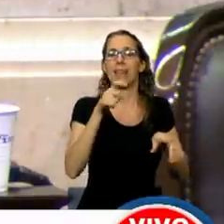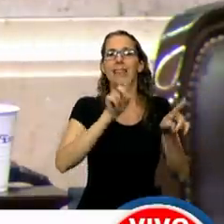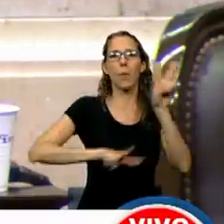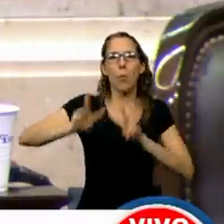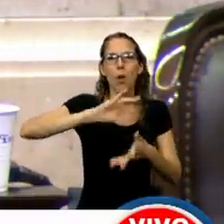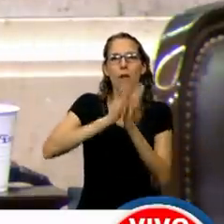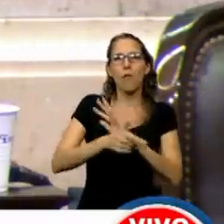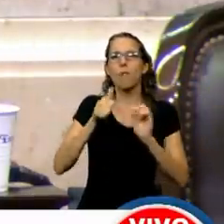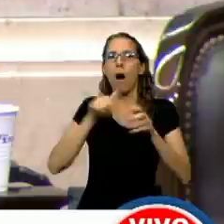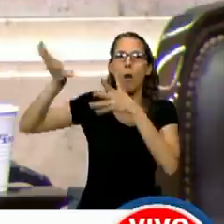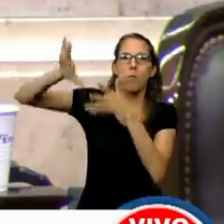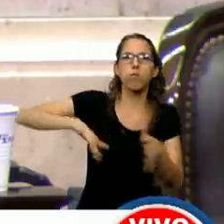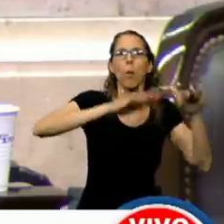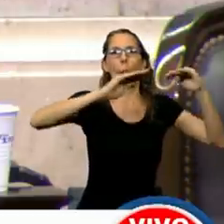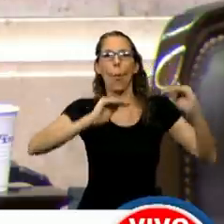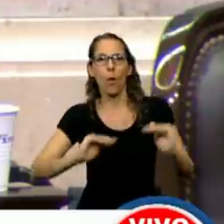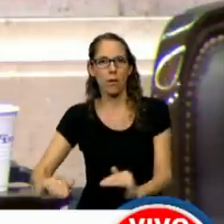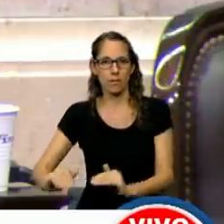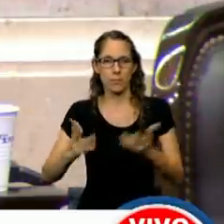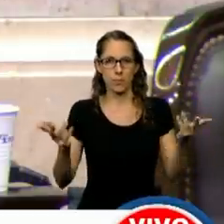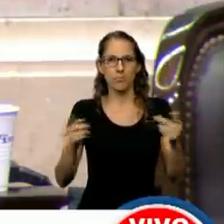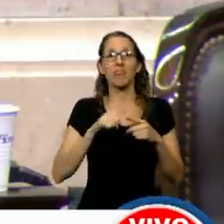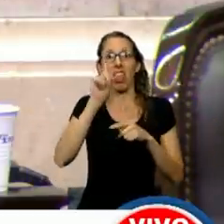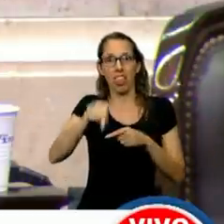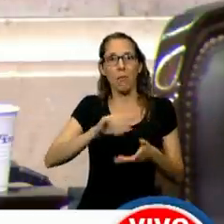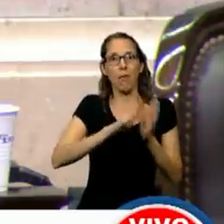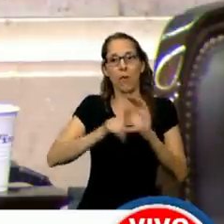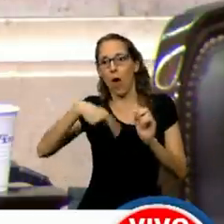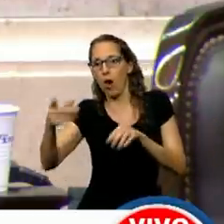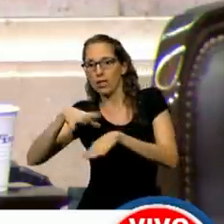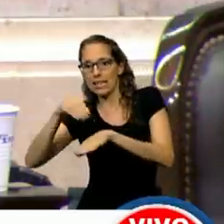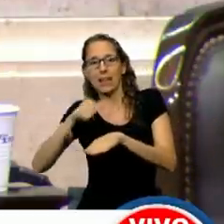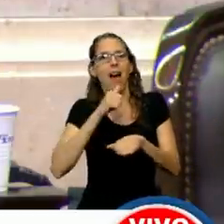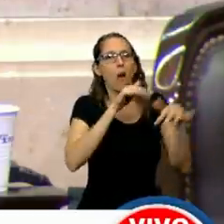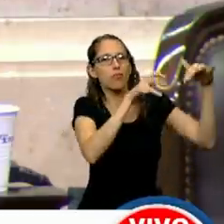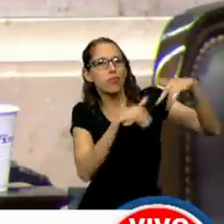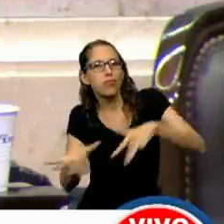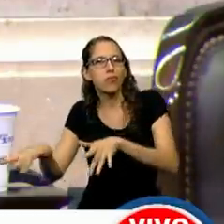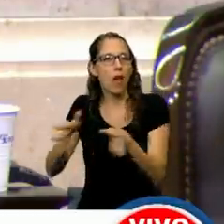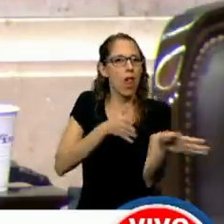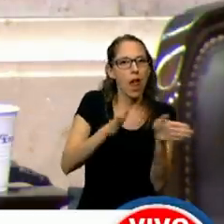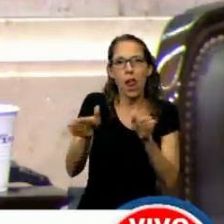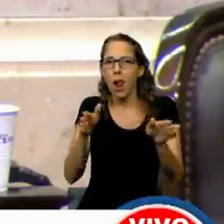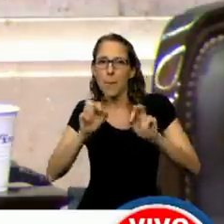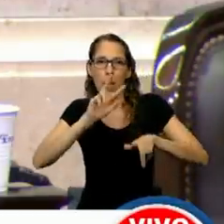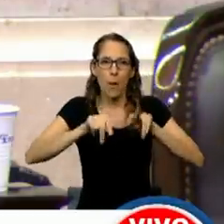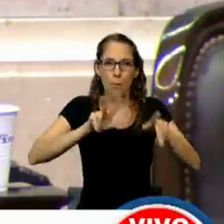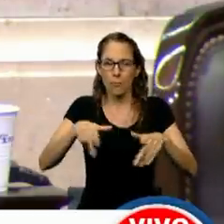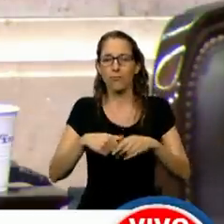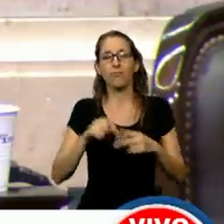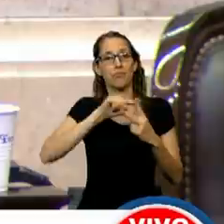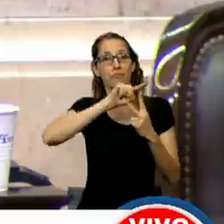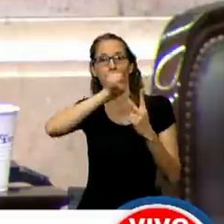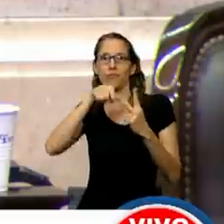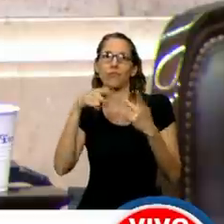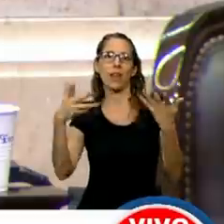de río abajo y también irrigar una zona para mayor producción y otro tema que es central que es el